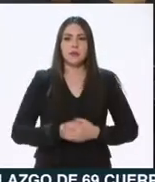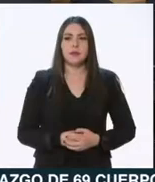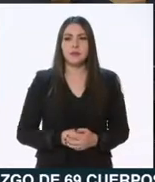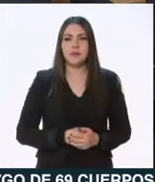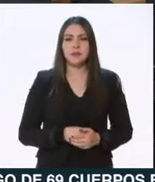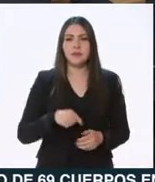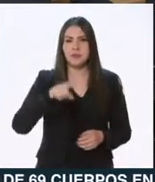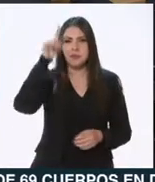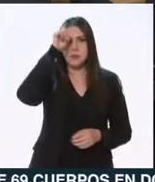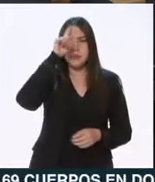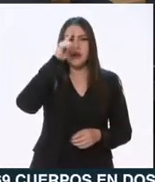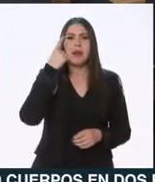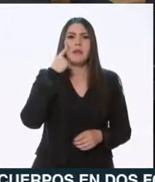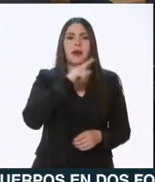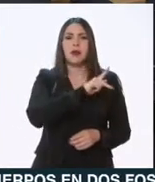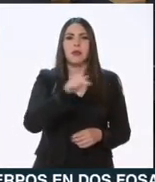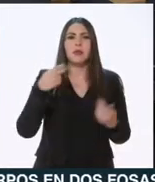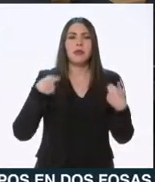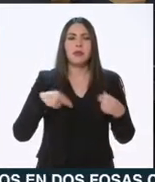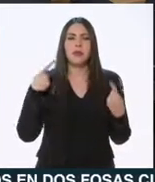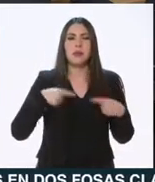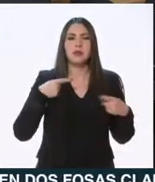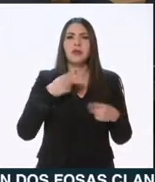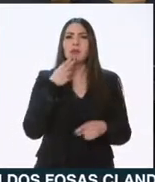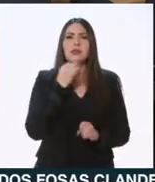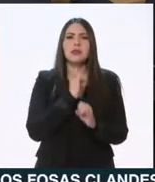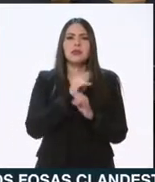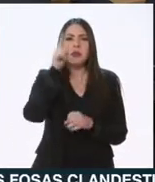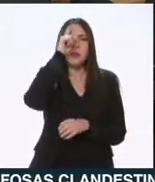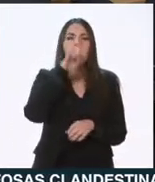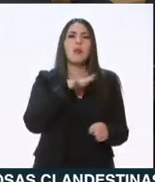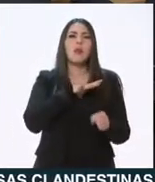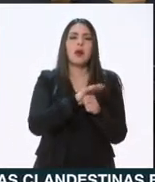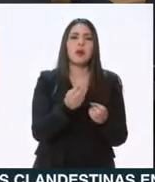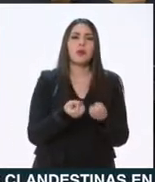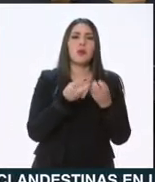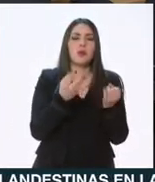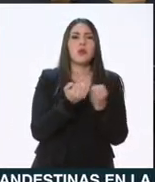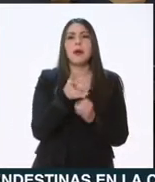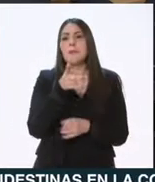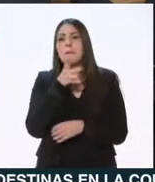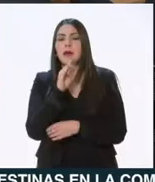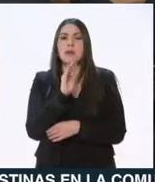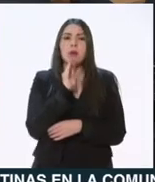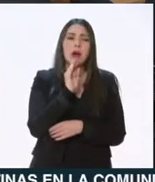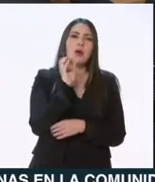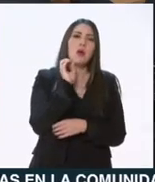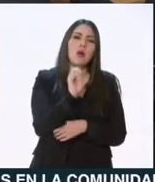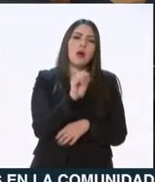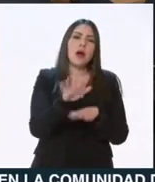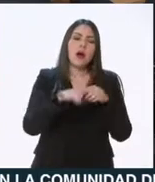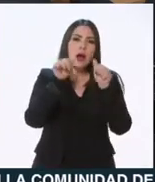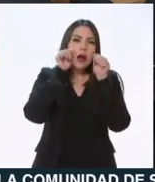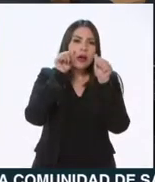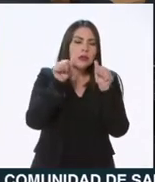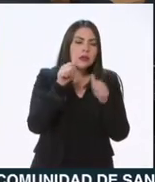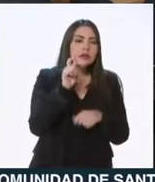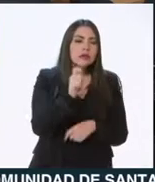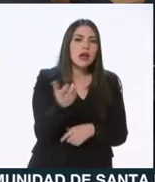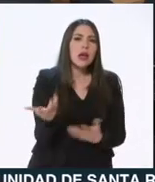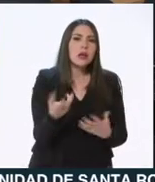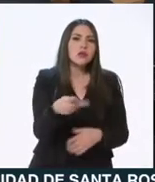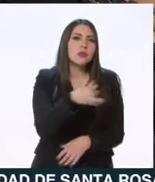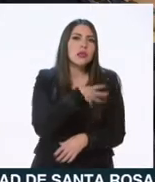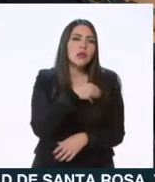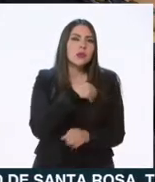de las redes sociales o aquellas personas que navegan por internet, pero también para los padres de familia y que puedan pues estar atentos de la actividad que realizan